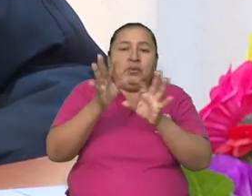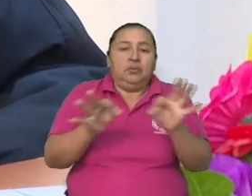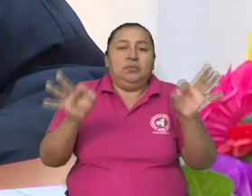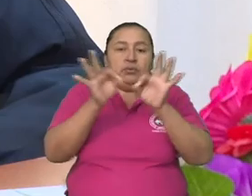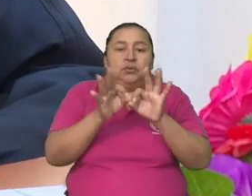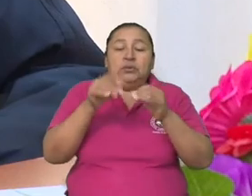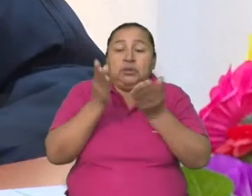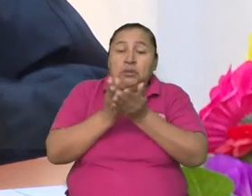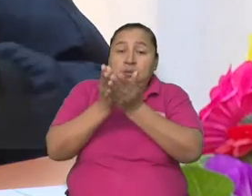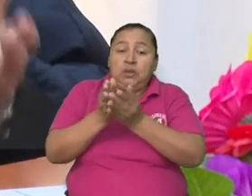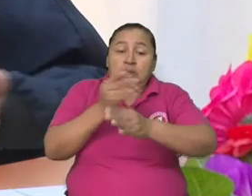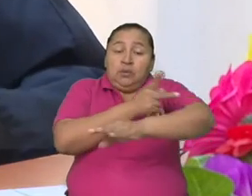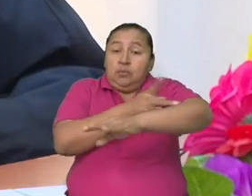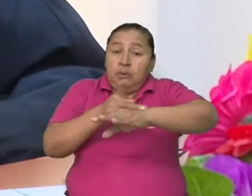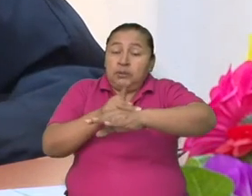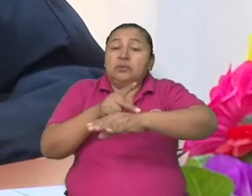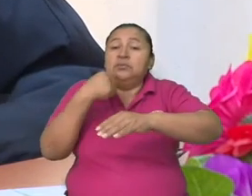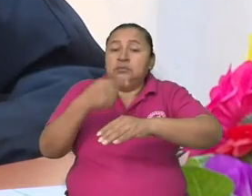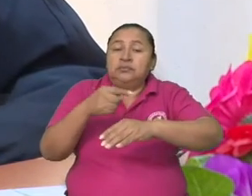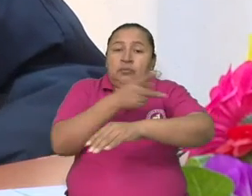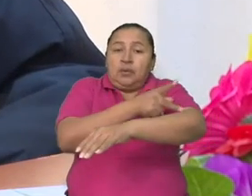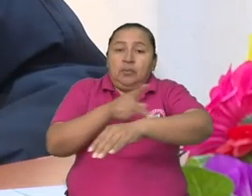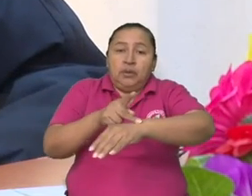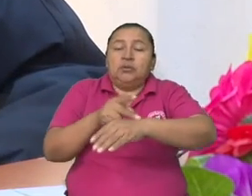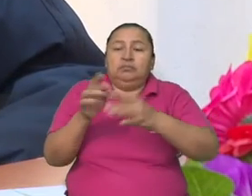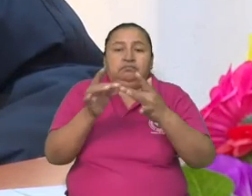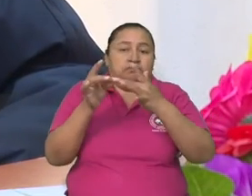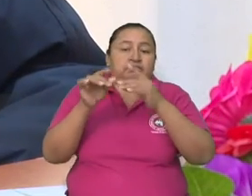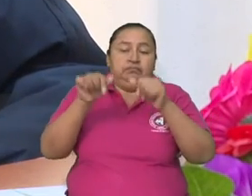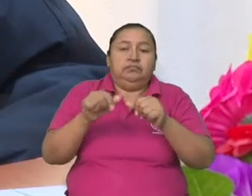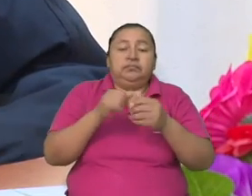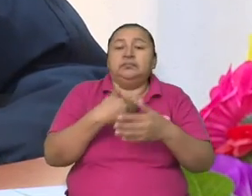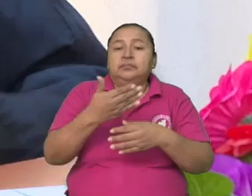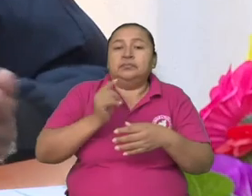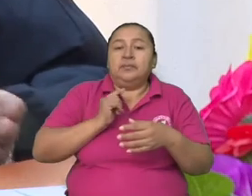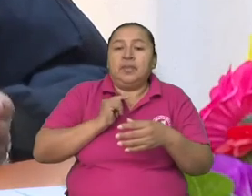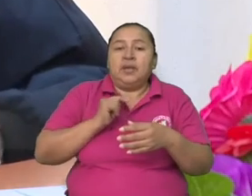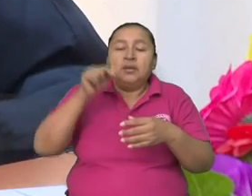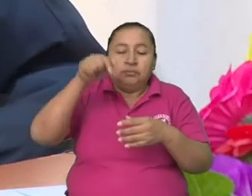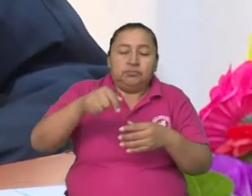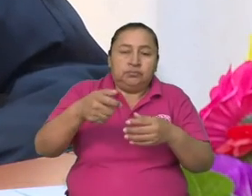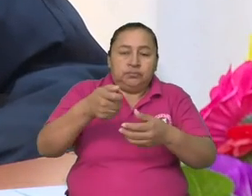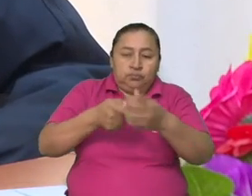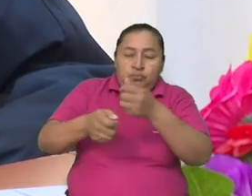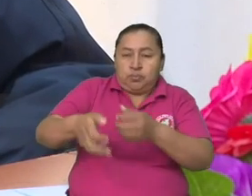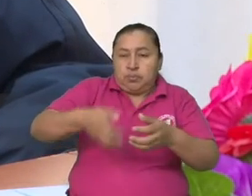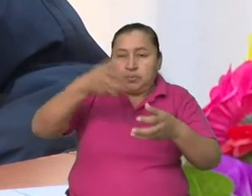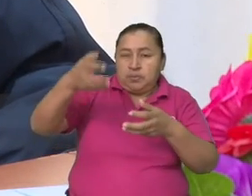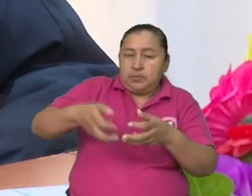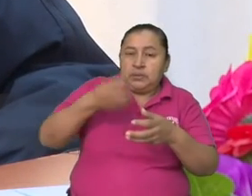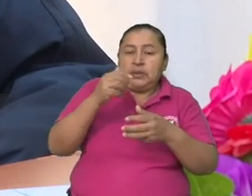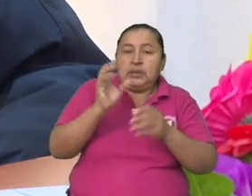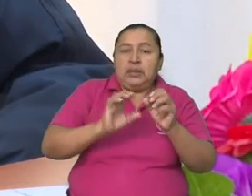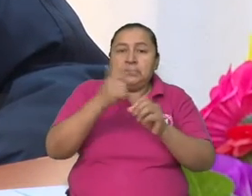importante, un puerto que decimos nosotros que es un puerto privilegiado porque dragamos cada 7 años y los